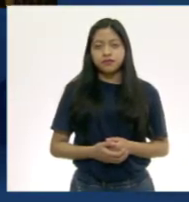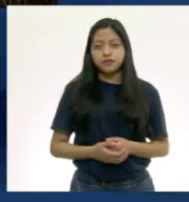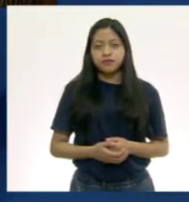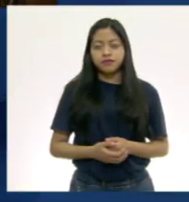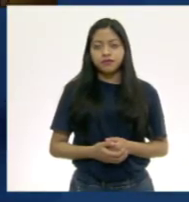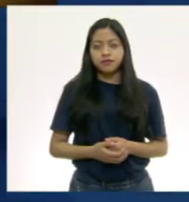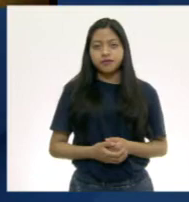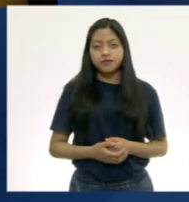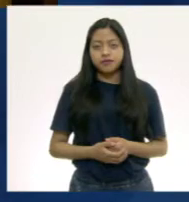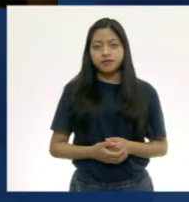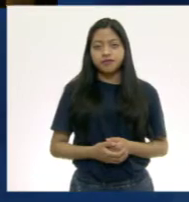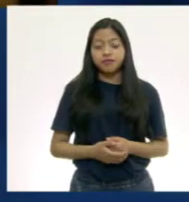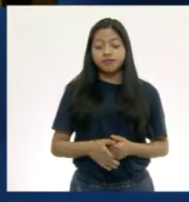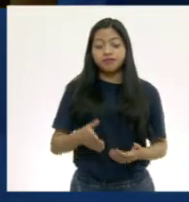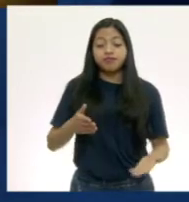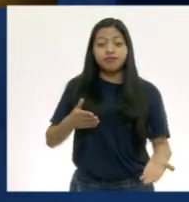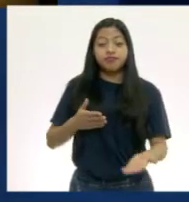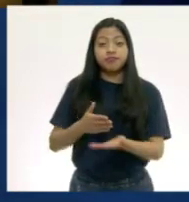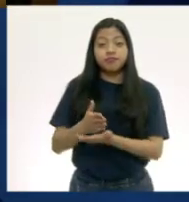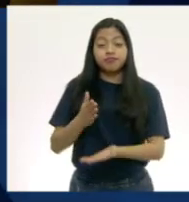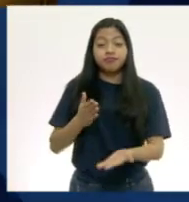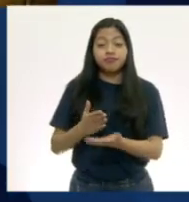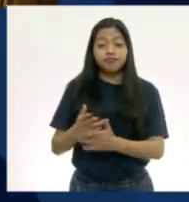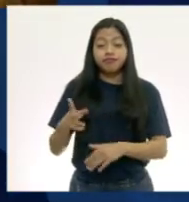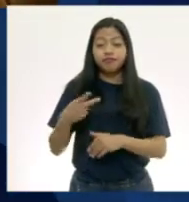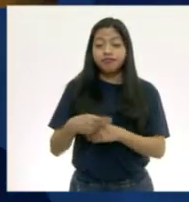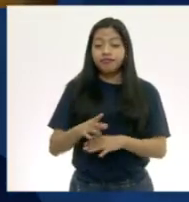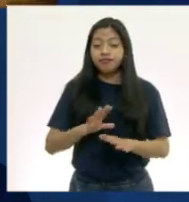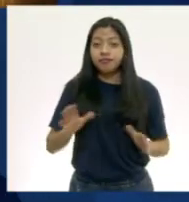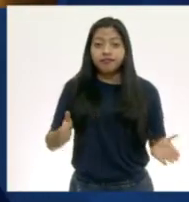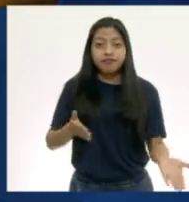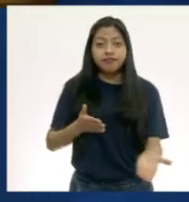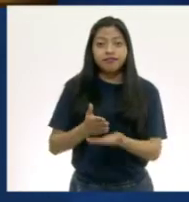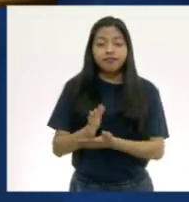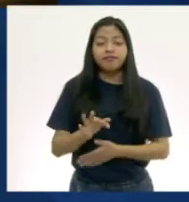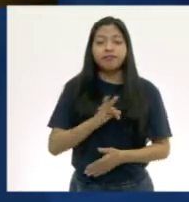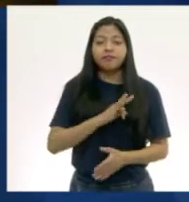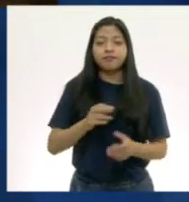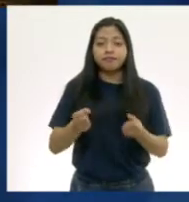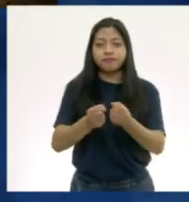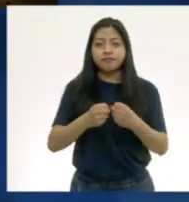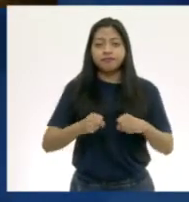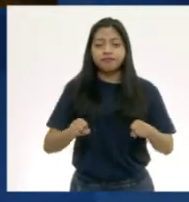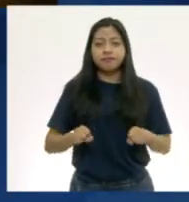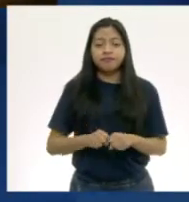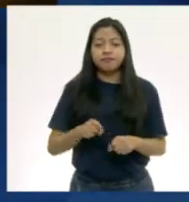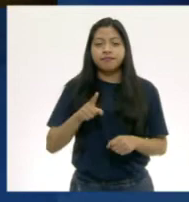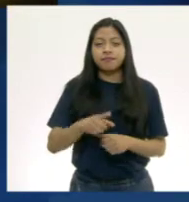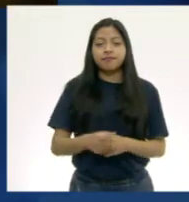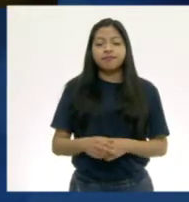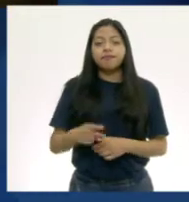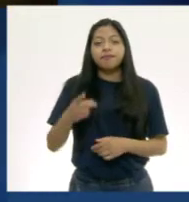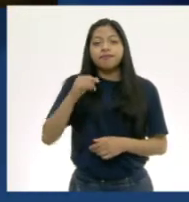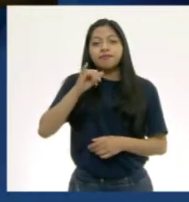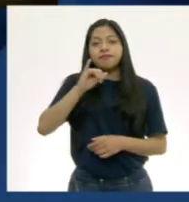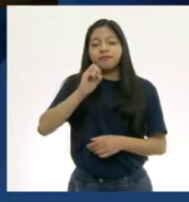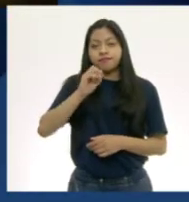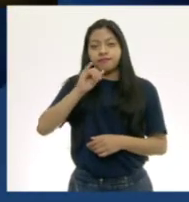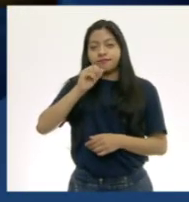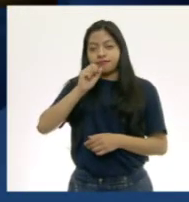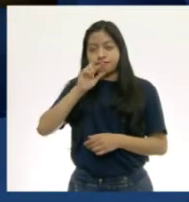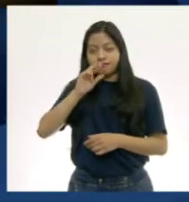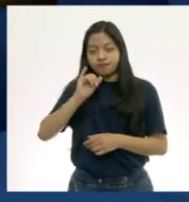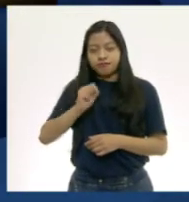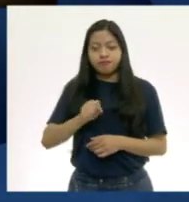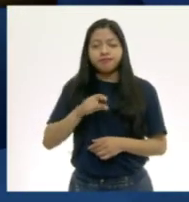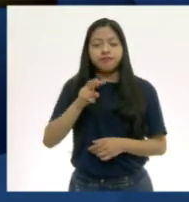Si logra superar todas las pruebas y peligros, llegará finalmente a la gran sala presidida por Osiris, donde se juzgará la pureza de